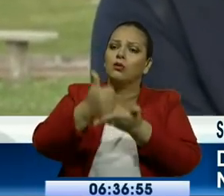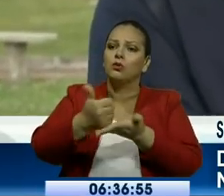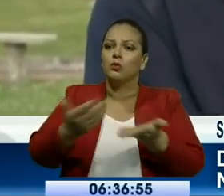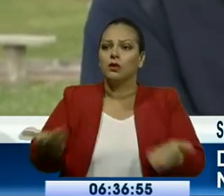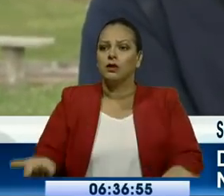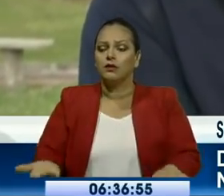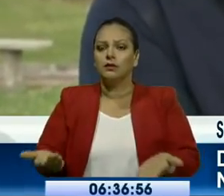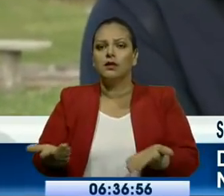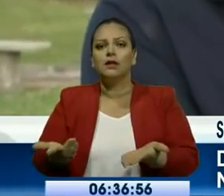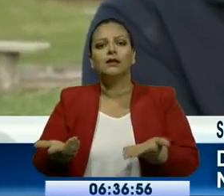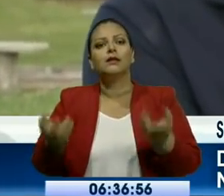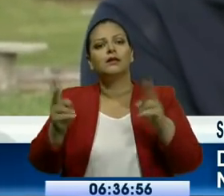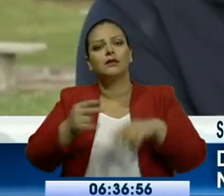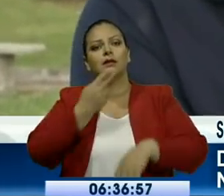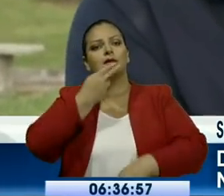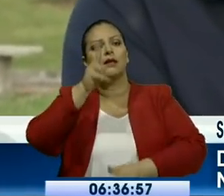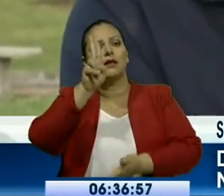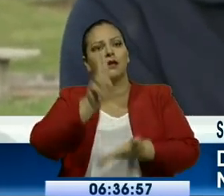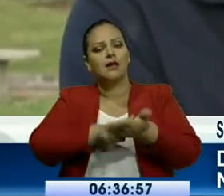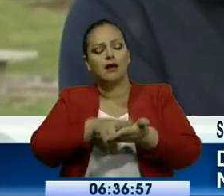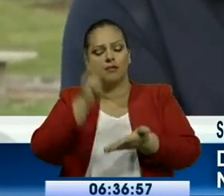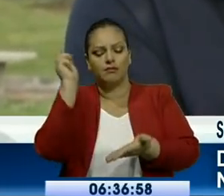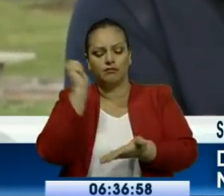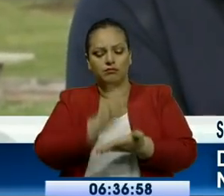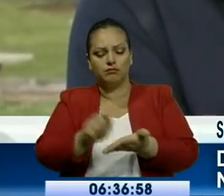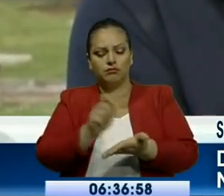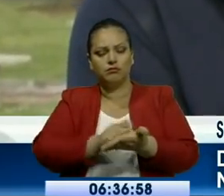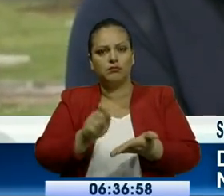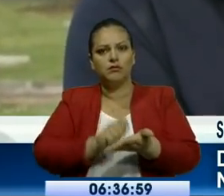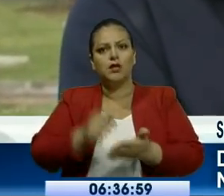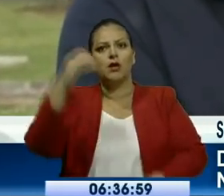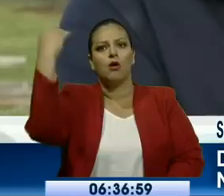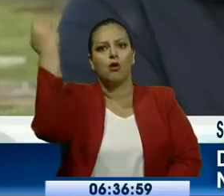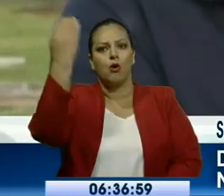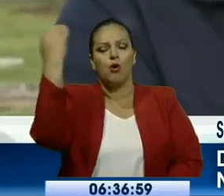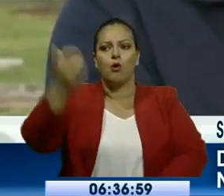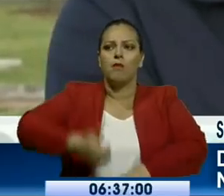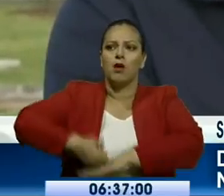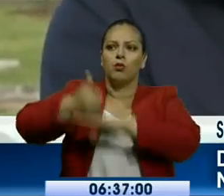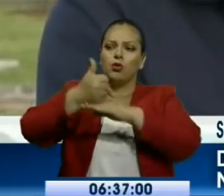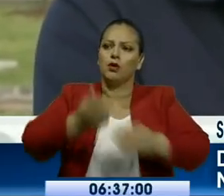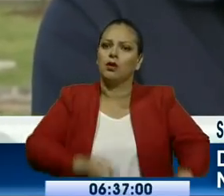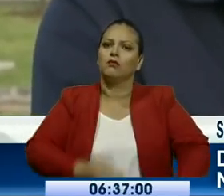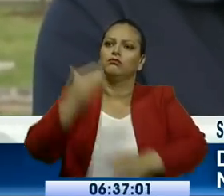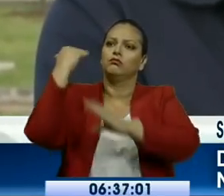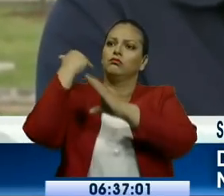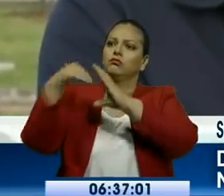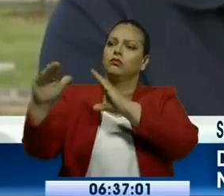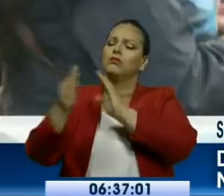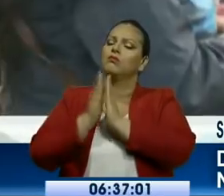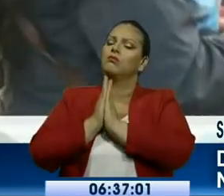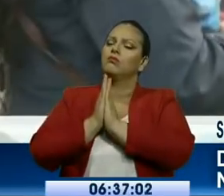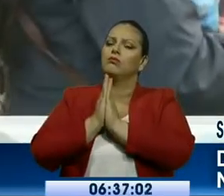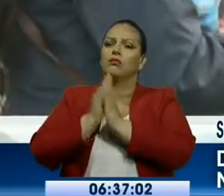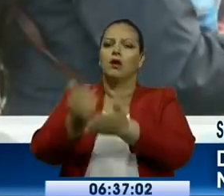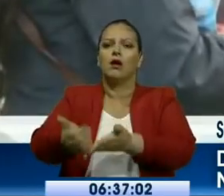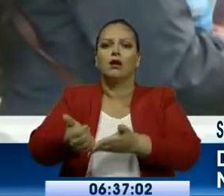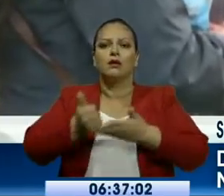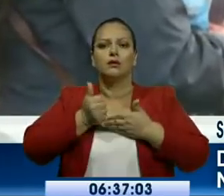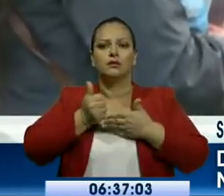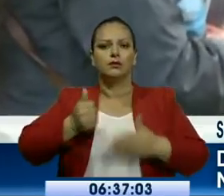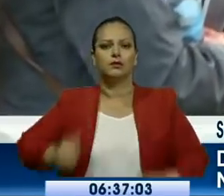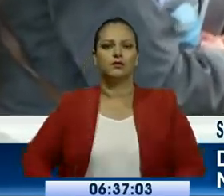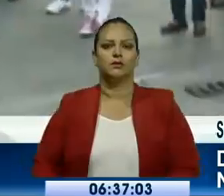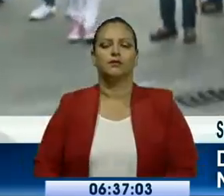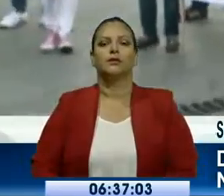directamente a las autoridades colombianas para que también se pronuncien acerca de este caso. En tanto y con más